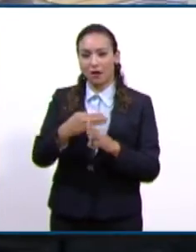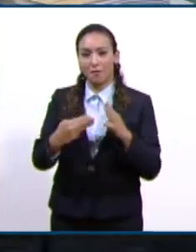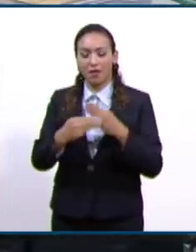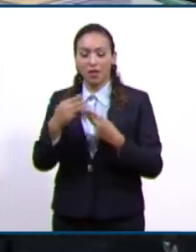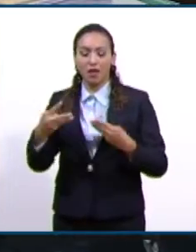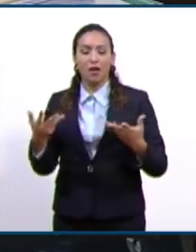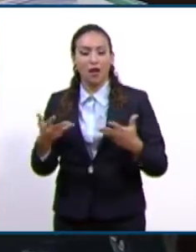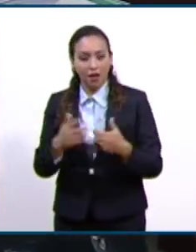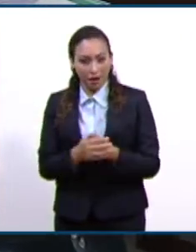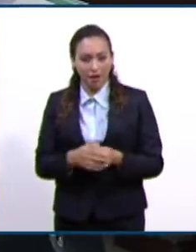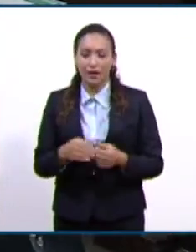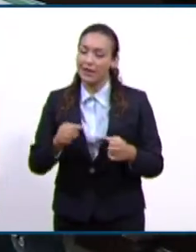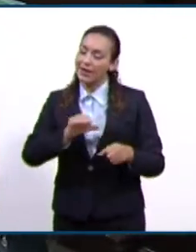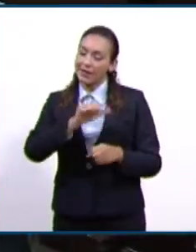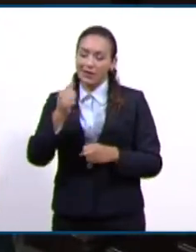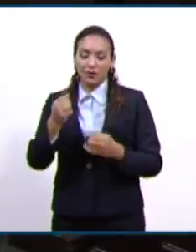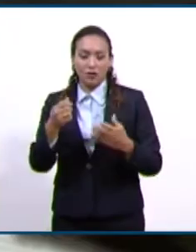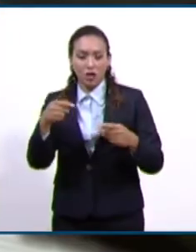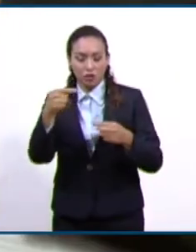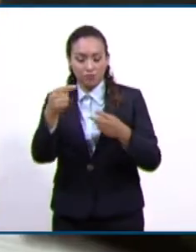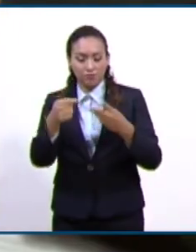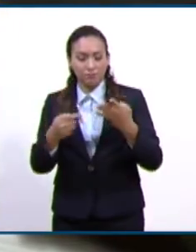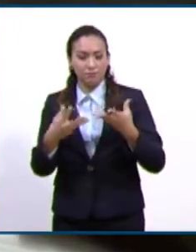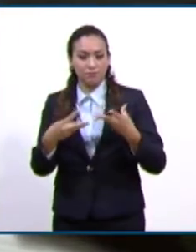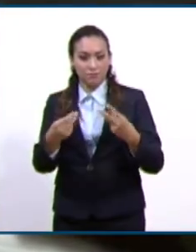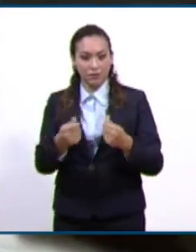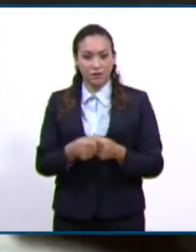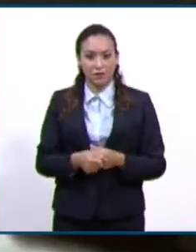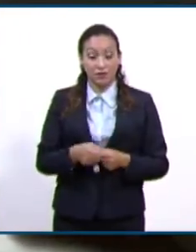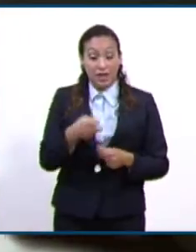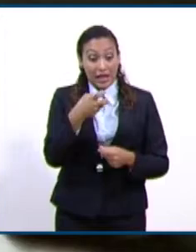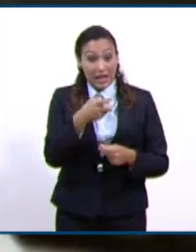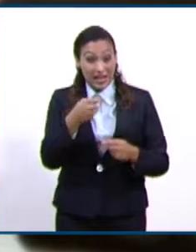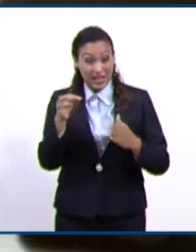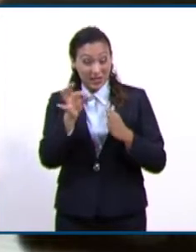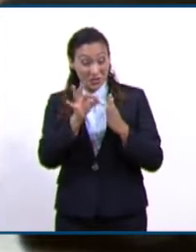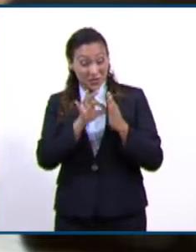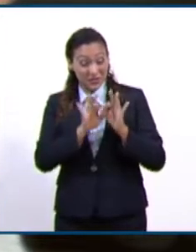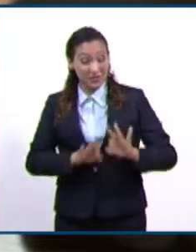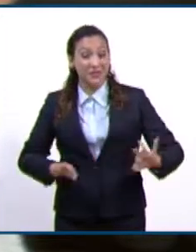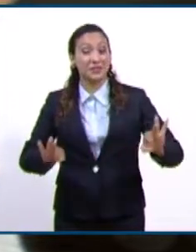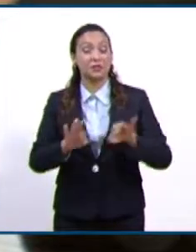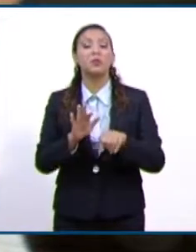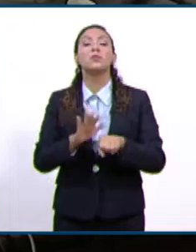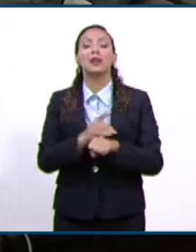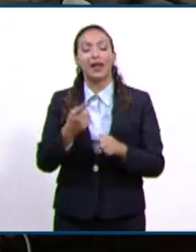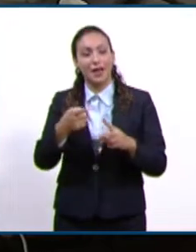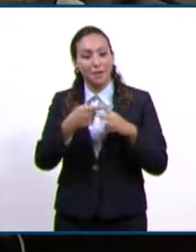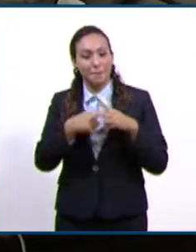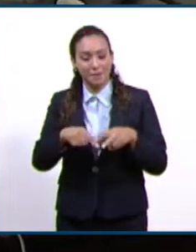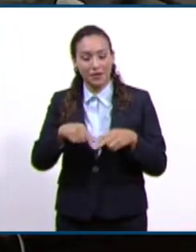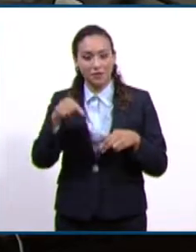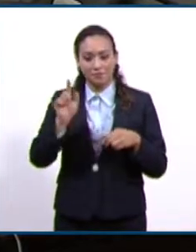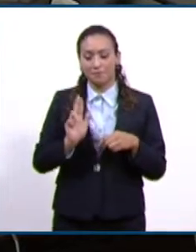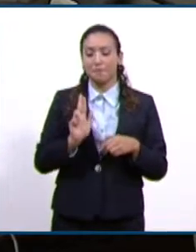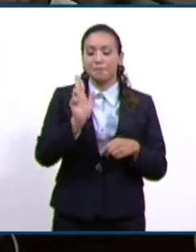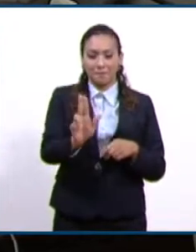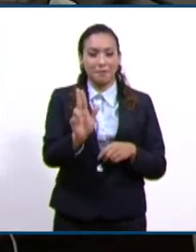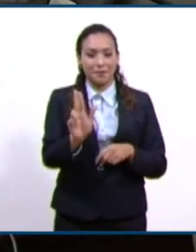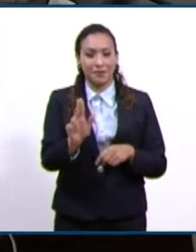entre otros aspectos. Las medidas de austeridad y racionalidad presupuestal entrarán en vigor a partir de este